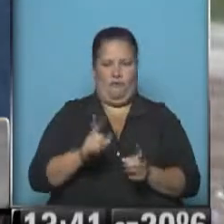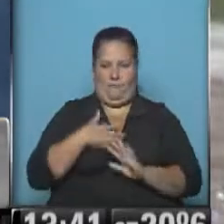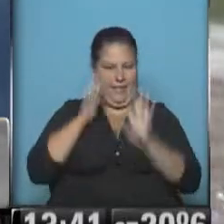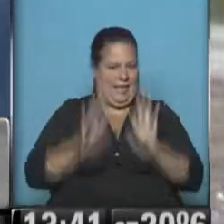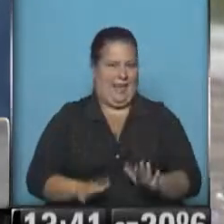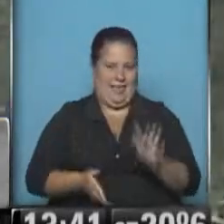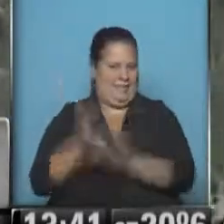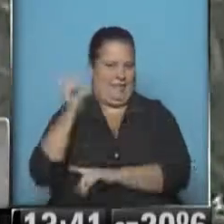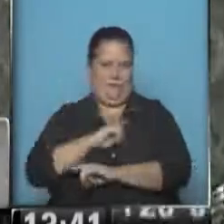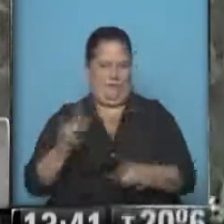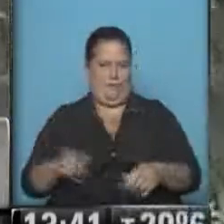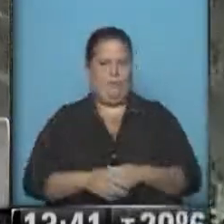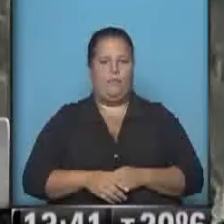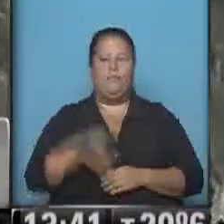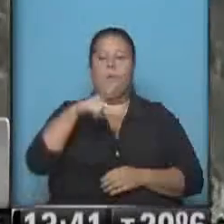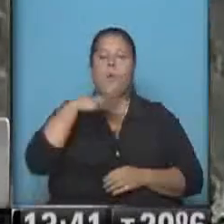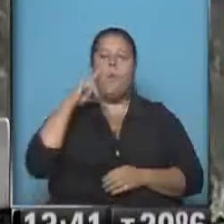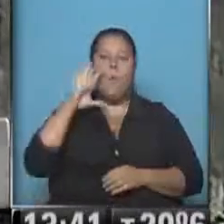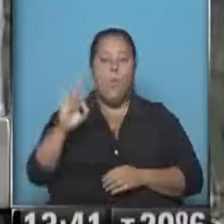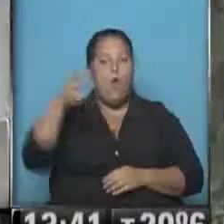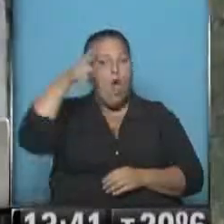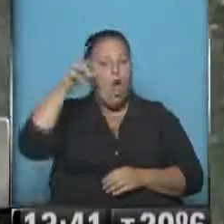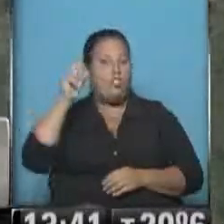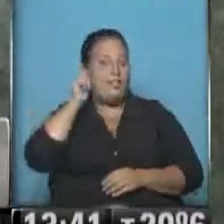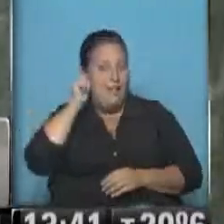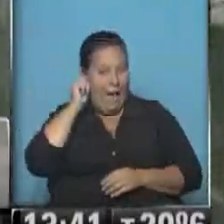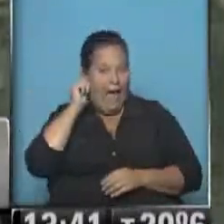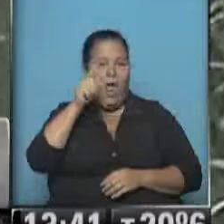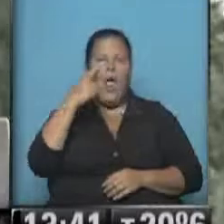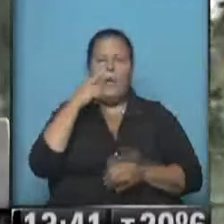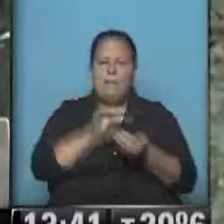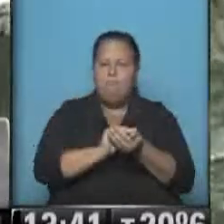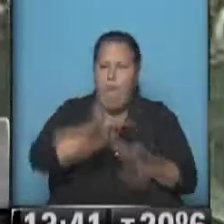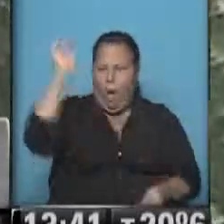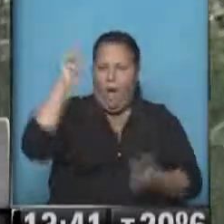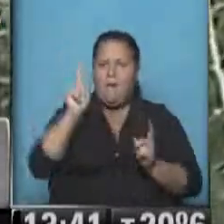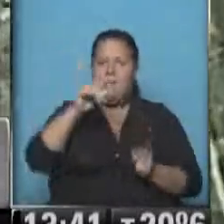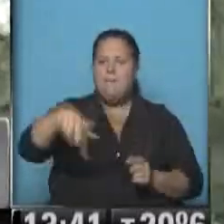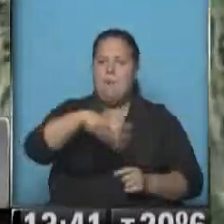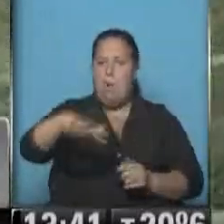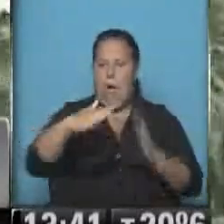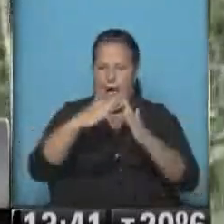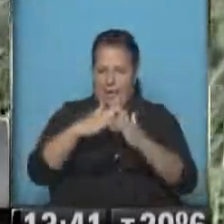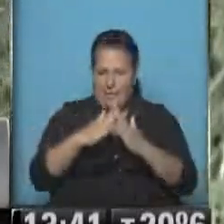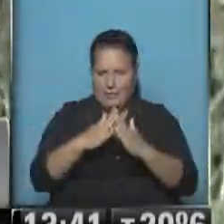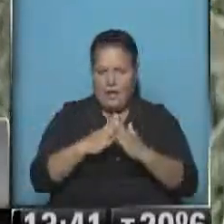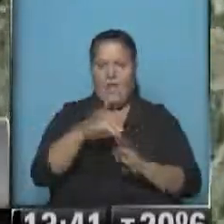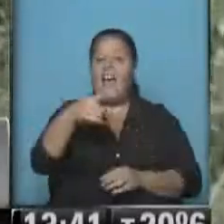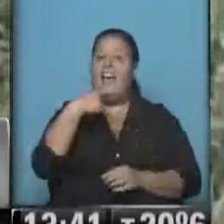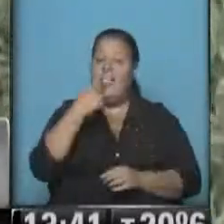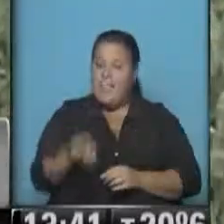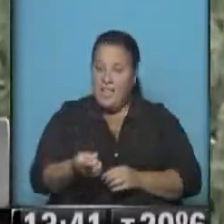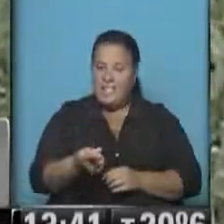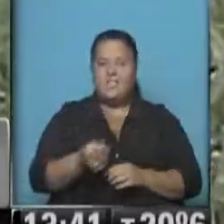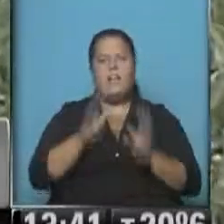momento. Julio tiene 80 años y vivió toda su vida en este lugar. Afirma que